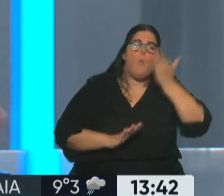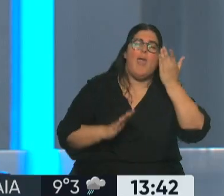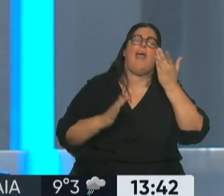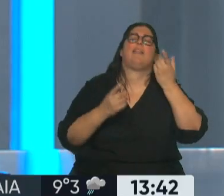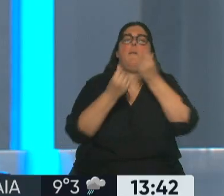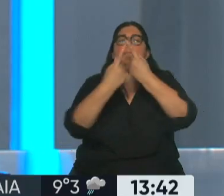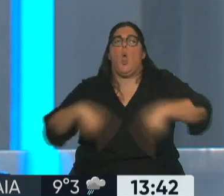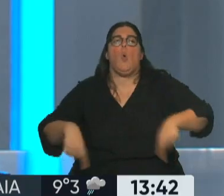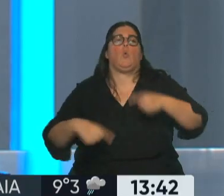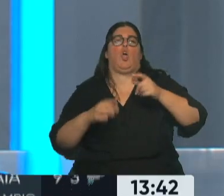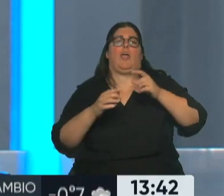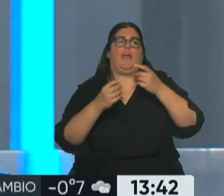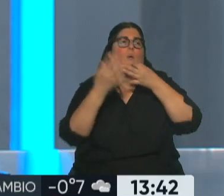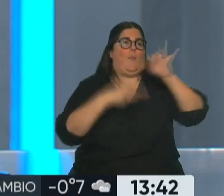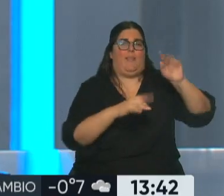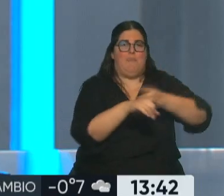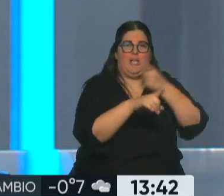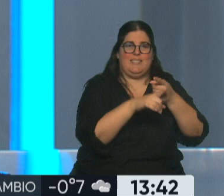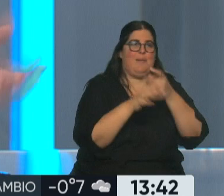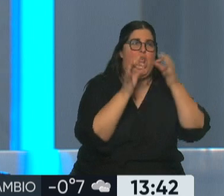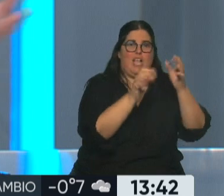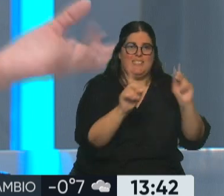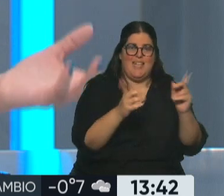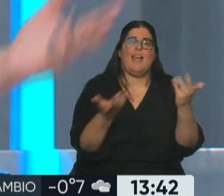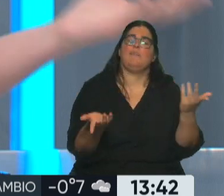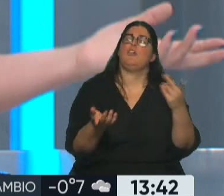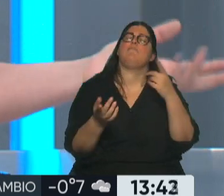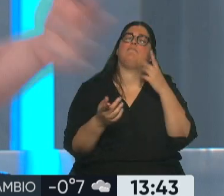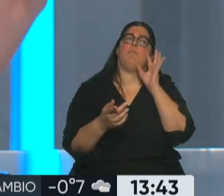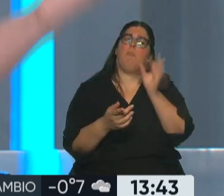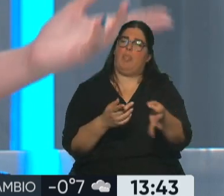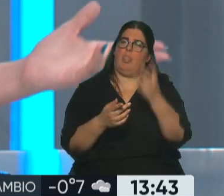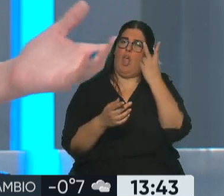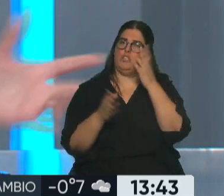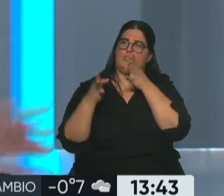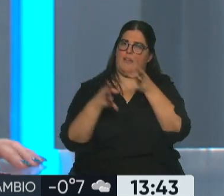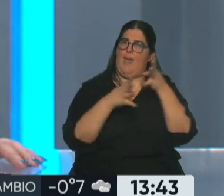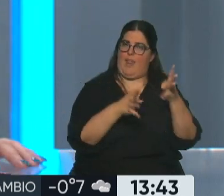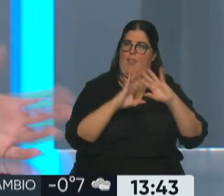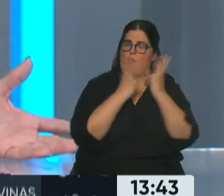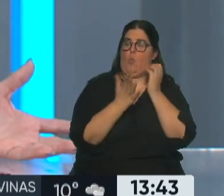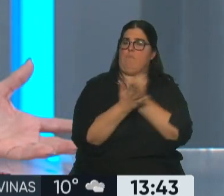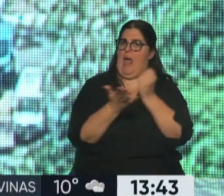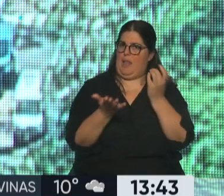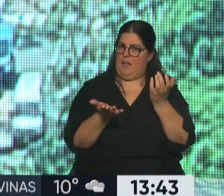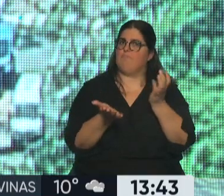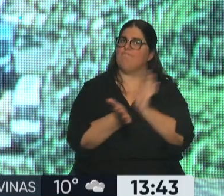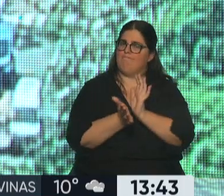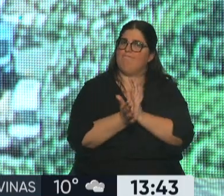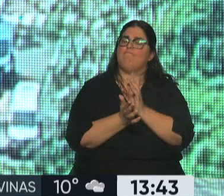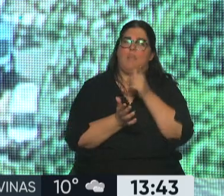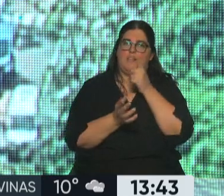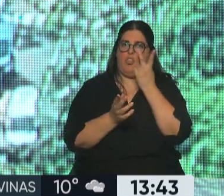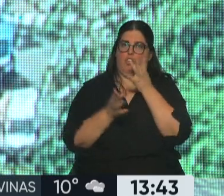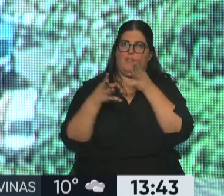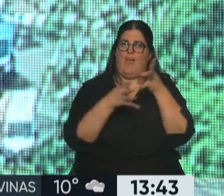productos que no pueden llegar me parece que es lo representativo de un mundo de conflicto con dos en este caso dos guerras hay más guerras que no parecieran tener ningún